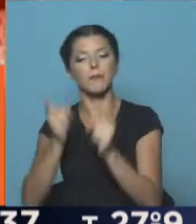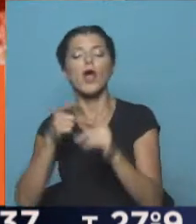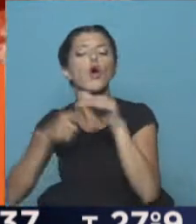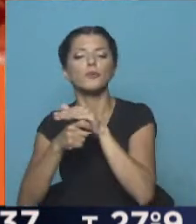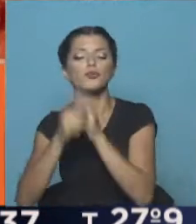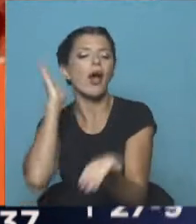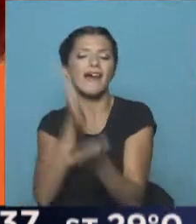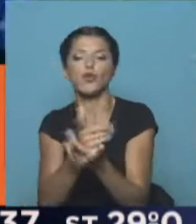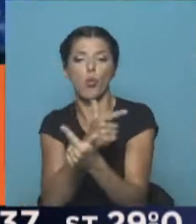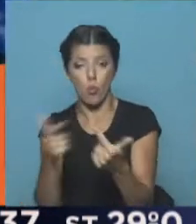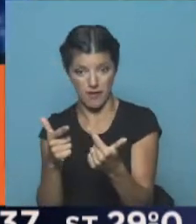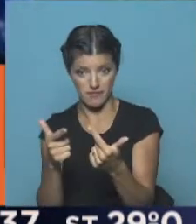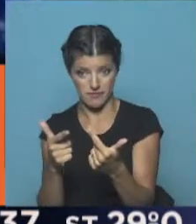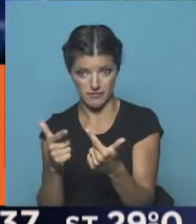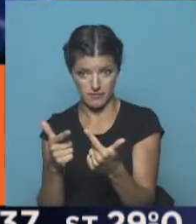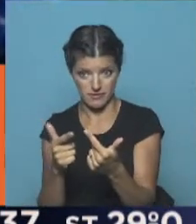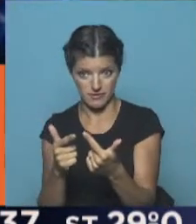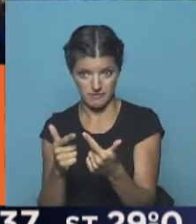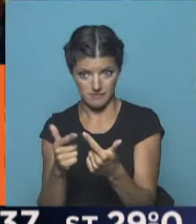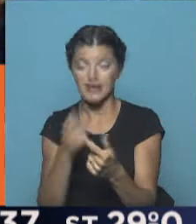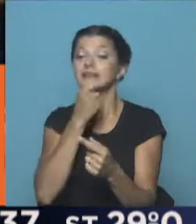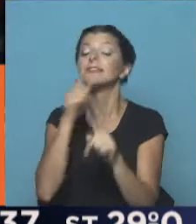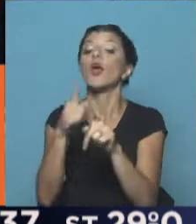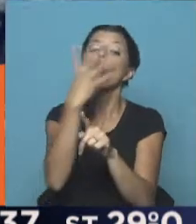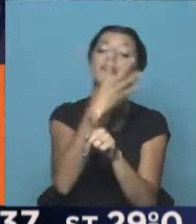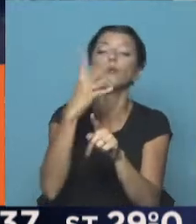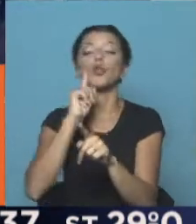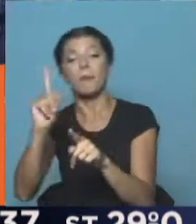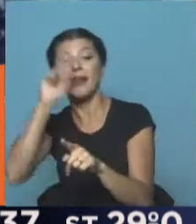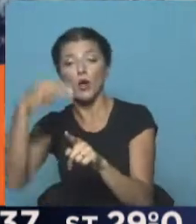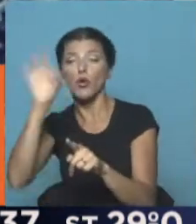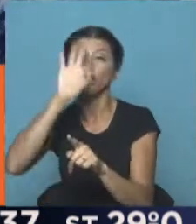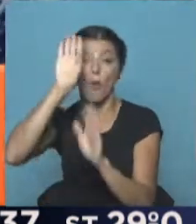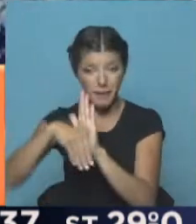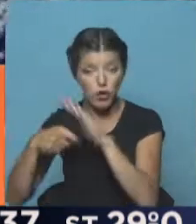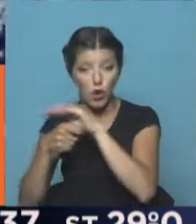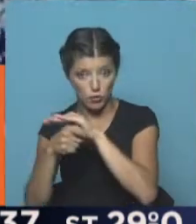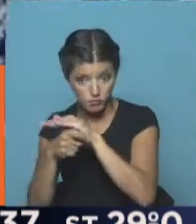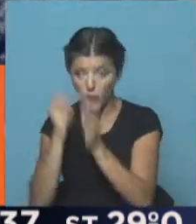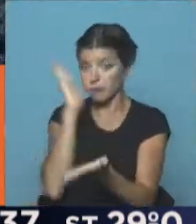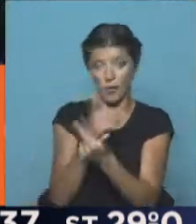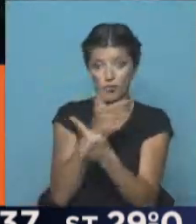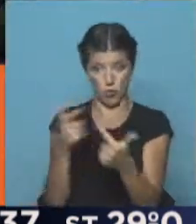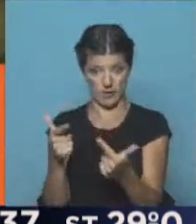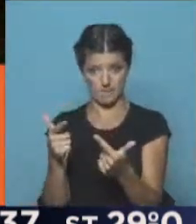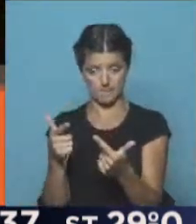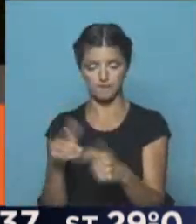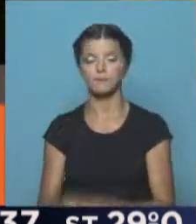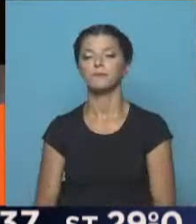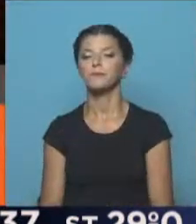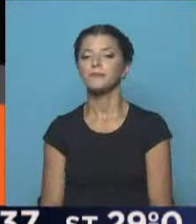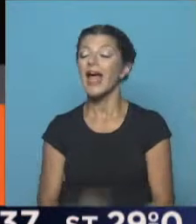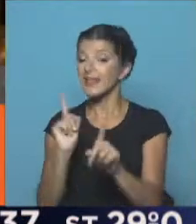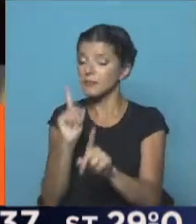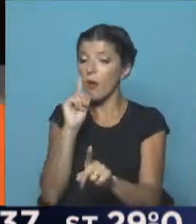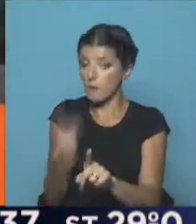de corrupción cuyo daño fuese inferior a 44 mil euros la iniciativa y el decreto en sí